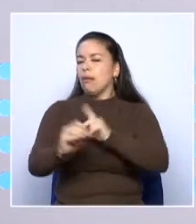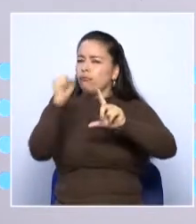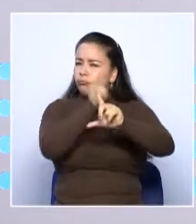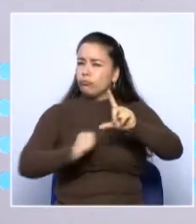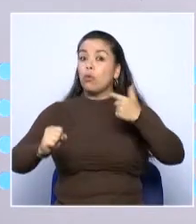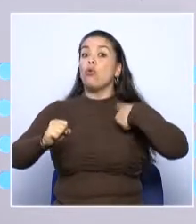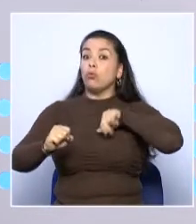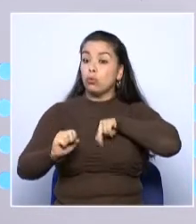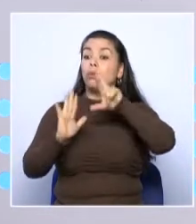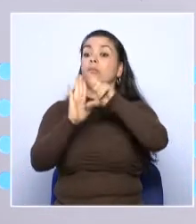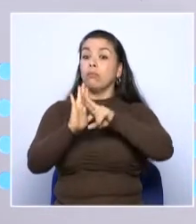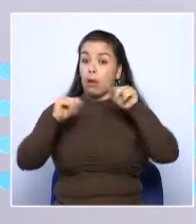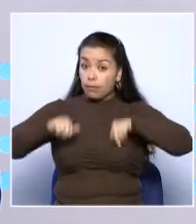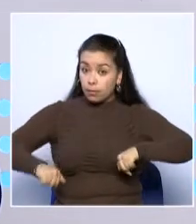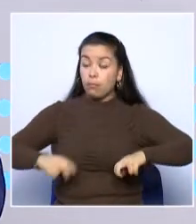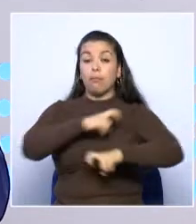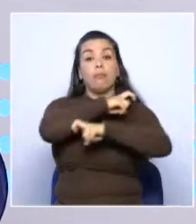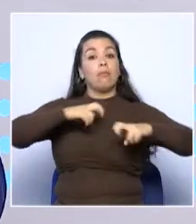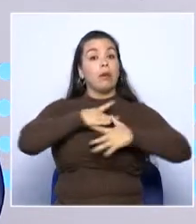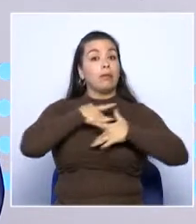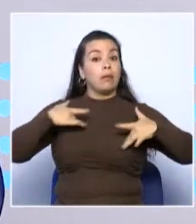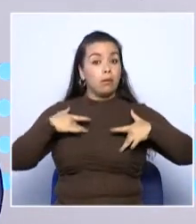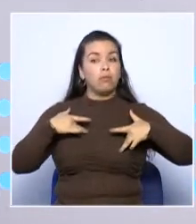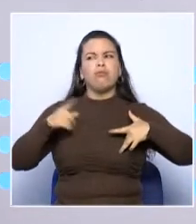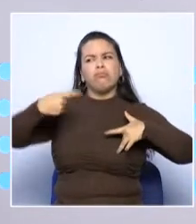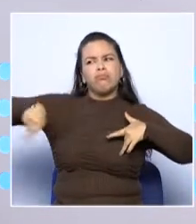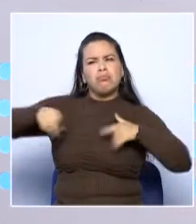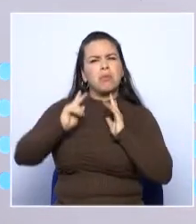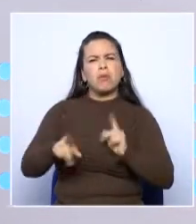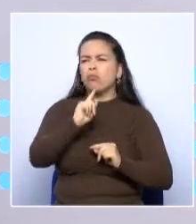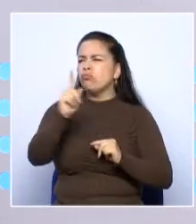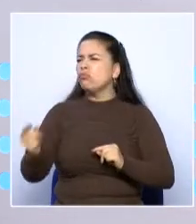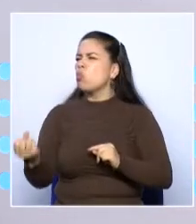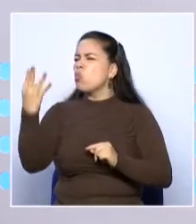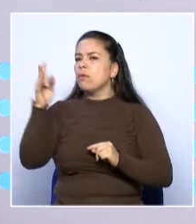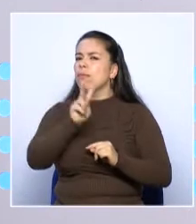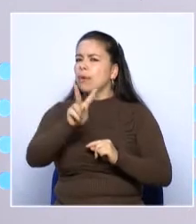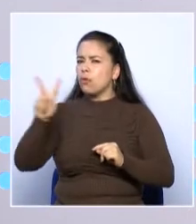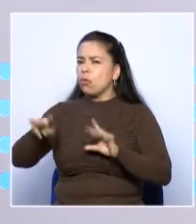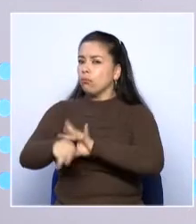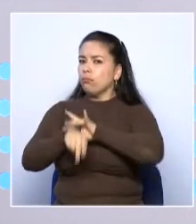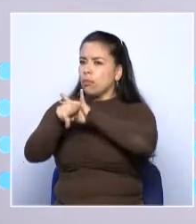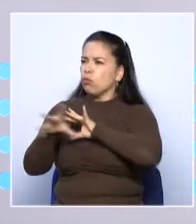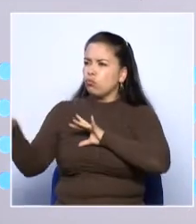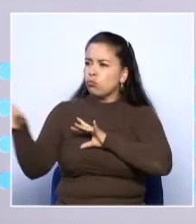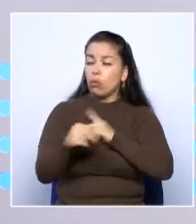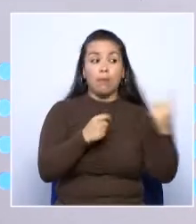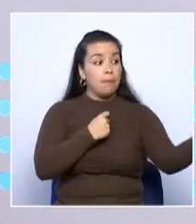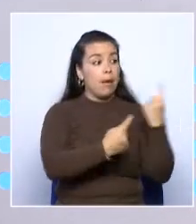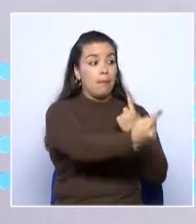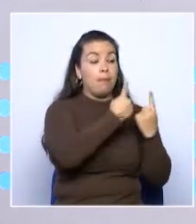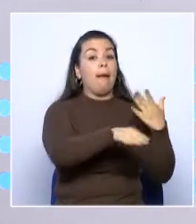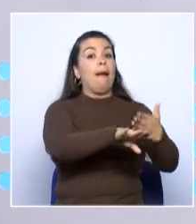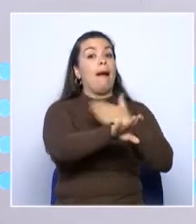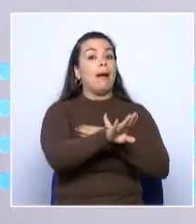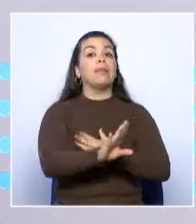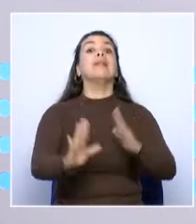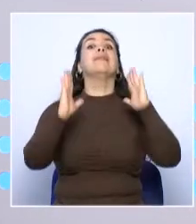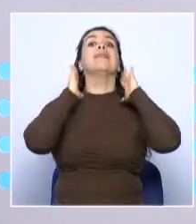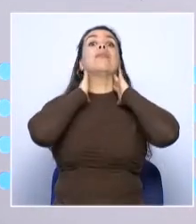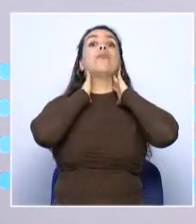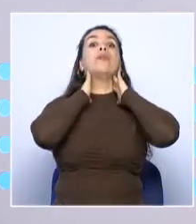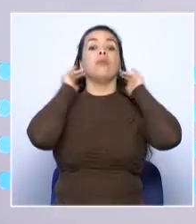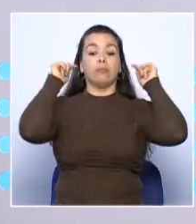nosotros, por regla, en nuestros parques de la salud, con más de 22 médicos que tenemos tratamos que los pacientes hagan una ecografía de cuello